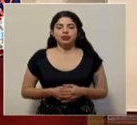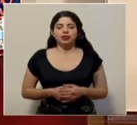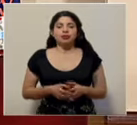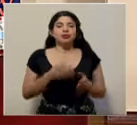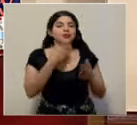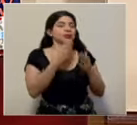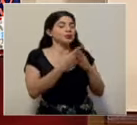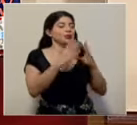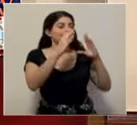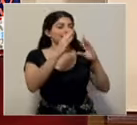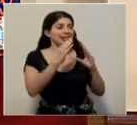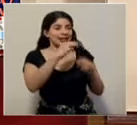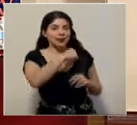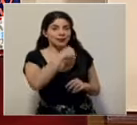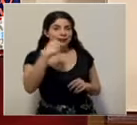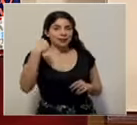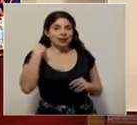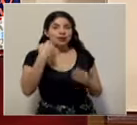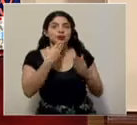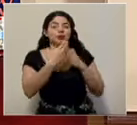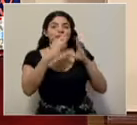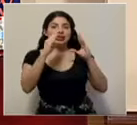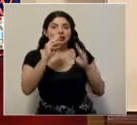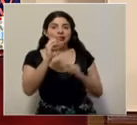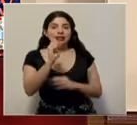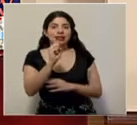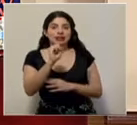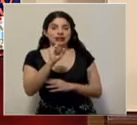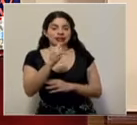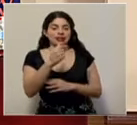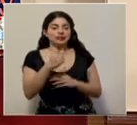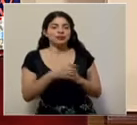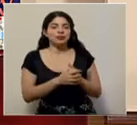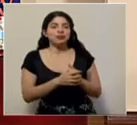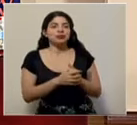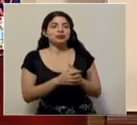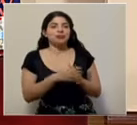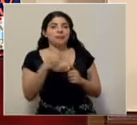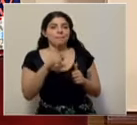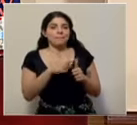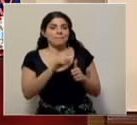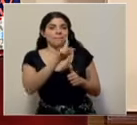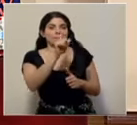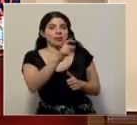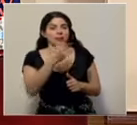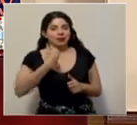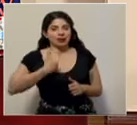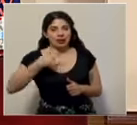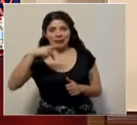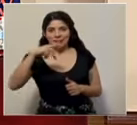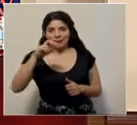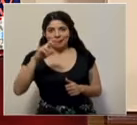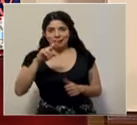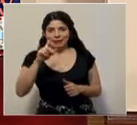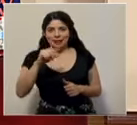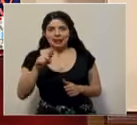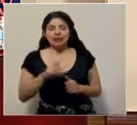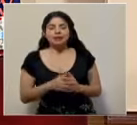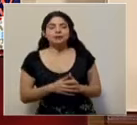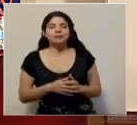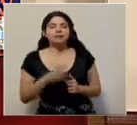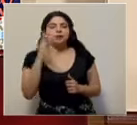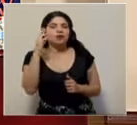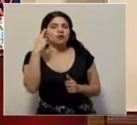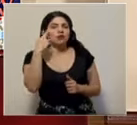Buenas tardes, señor ministro. Buenas tardes, don Sigur. Mi primera consulta para usted, señor Pérez. En razón de